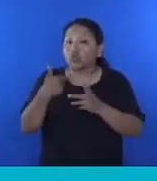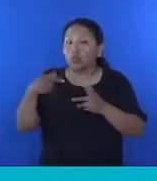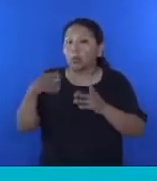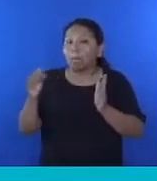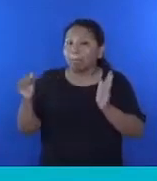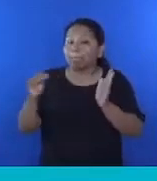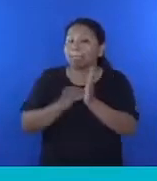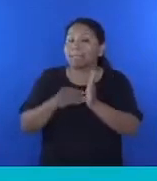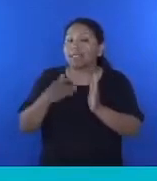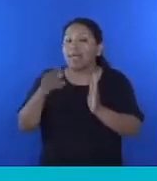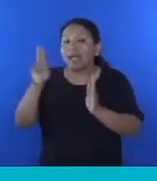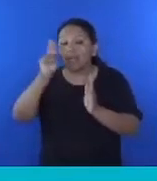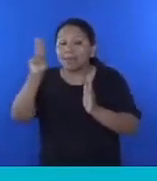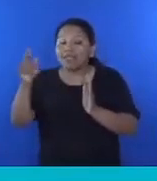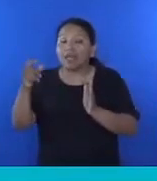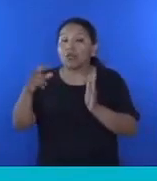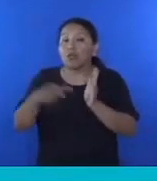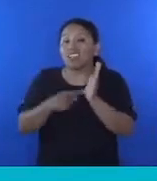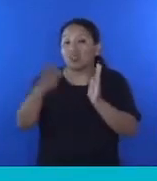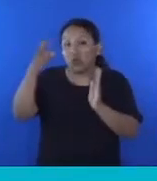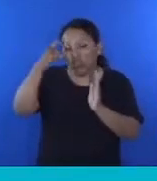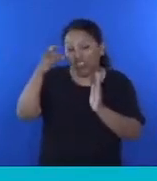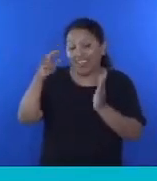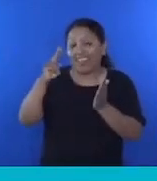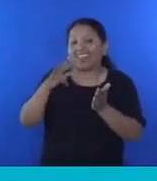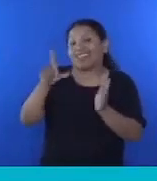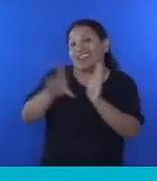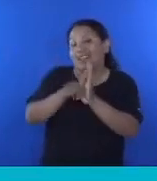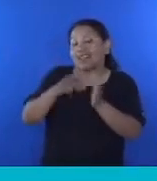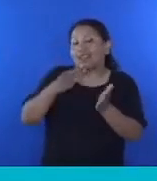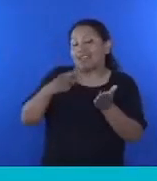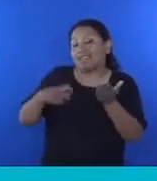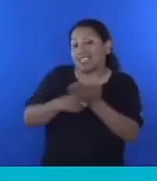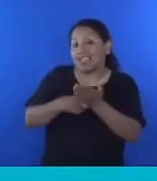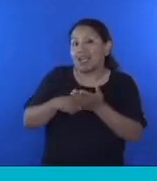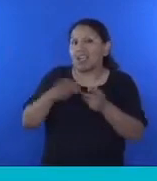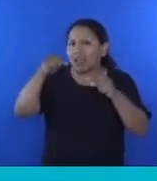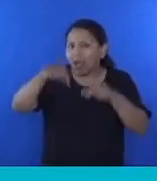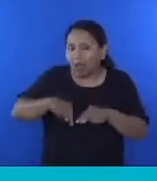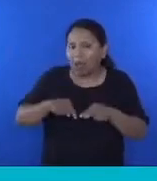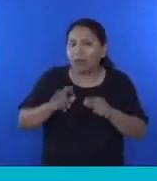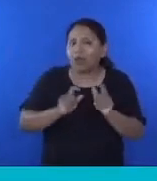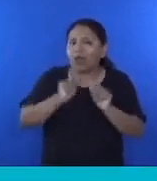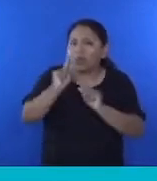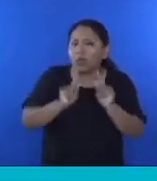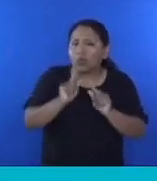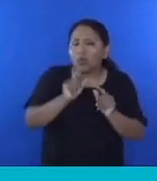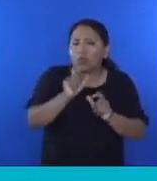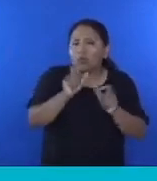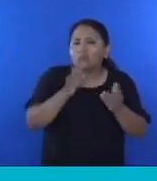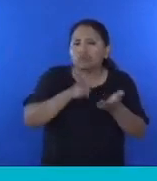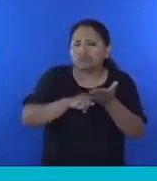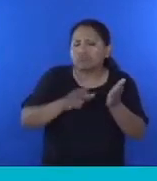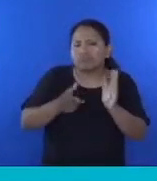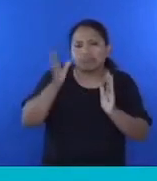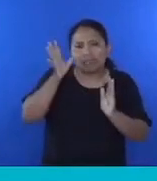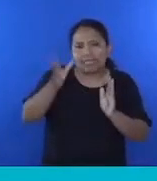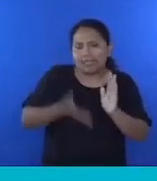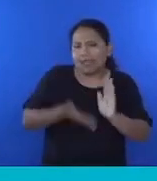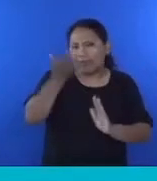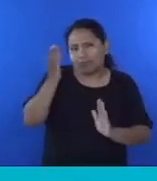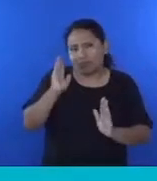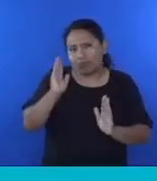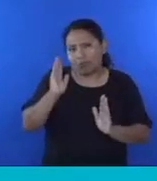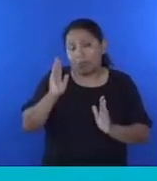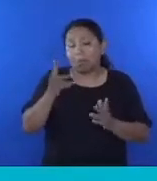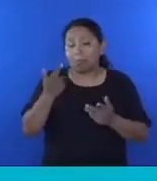como establecía el artículo 10 de la ley fiscal, y vemos que los contribuyentes están recibiendo, en algunos casos, aumentos exorbitantes de impuestos.